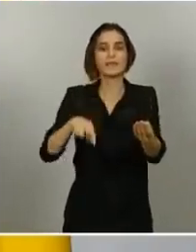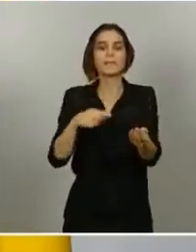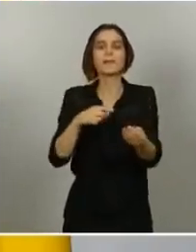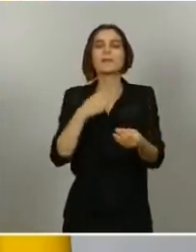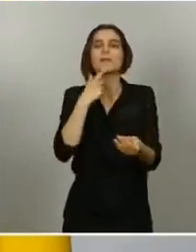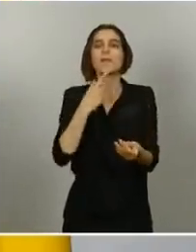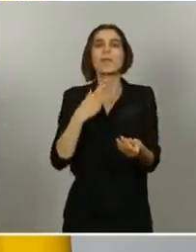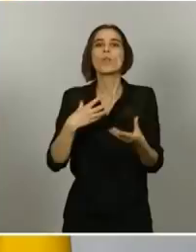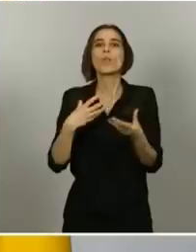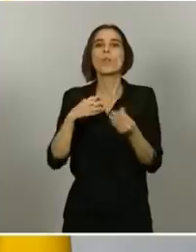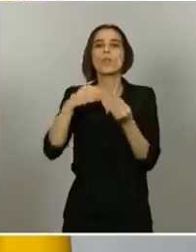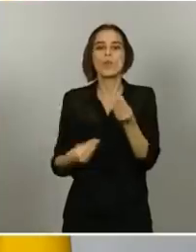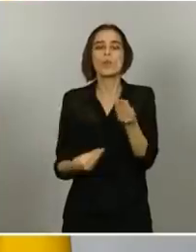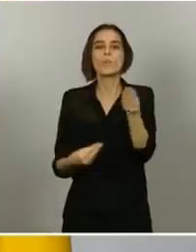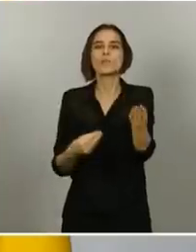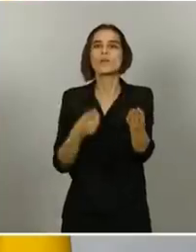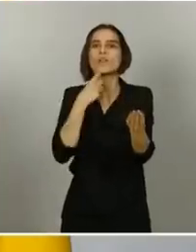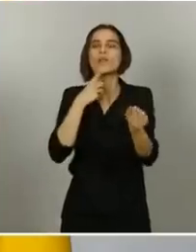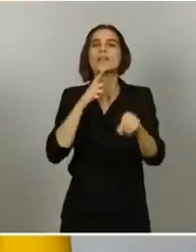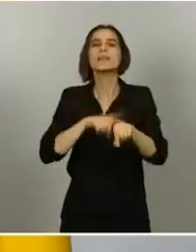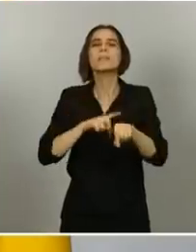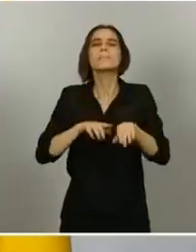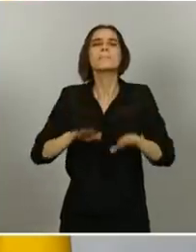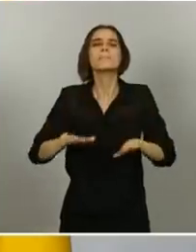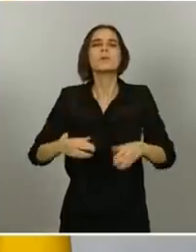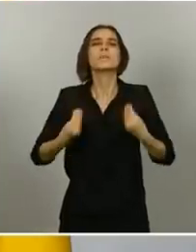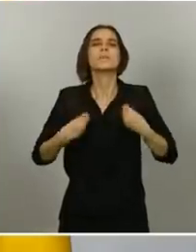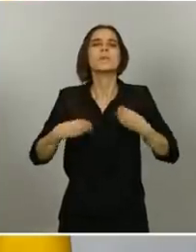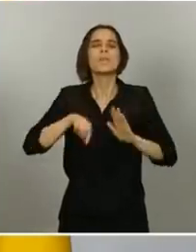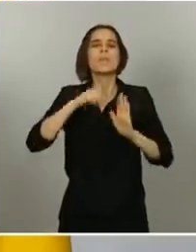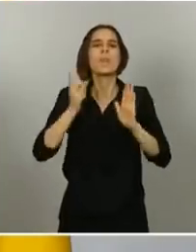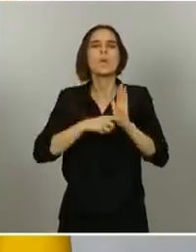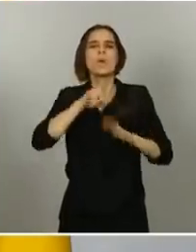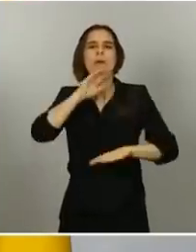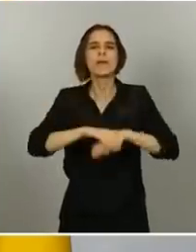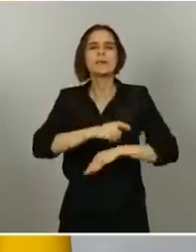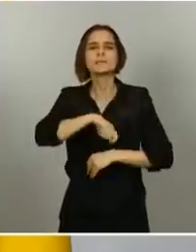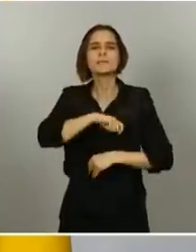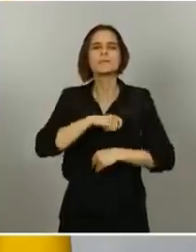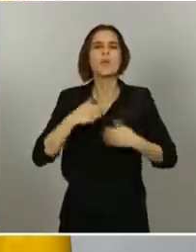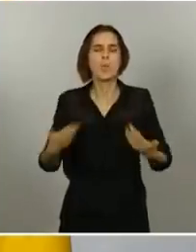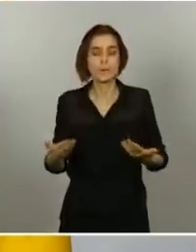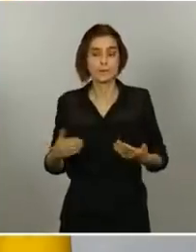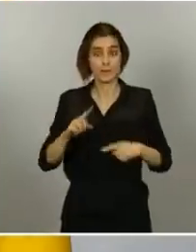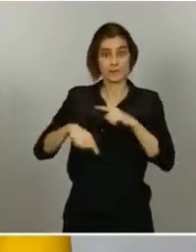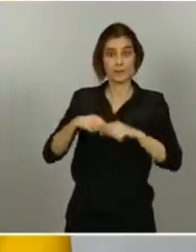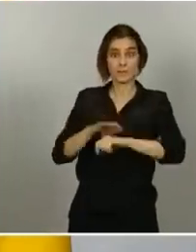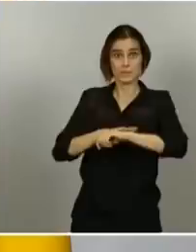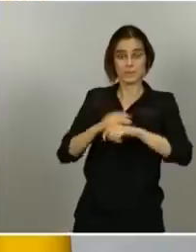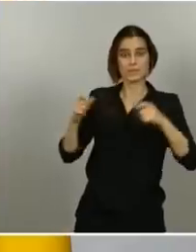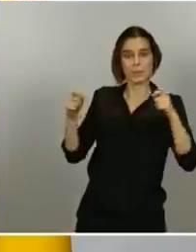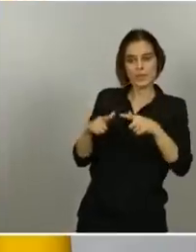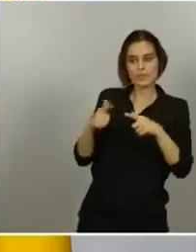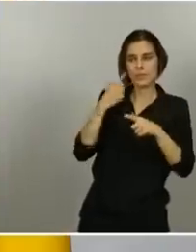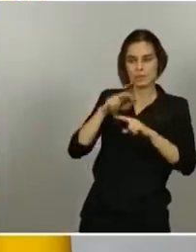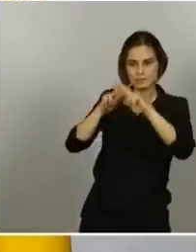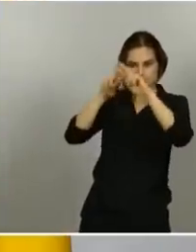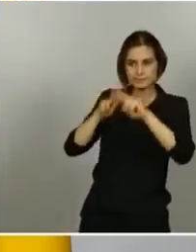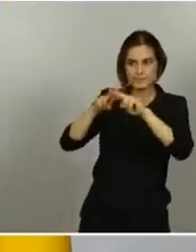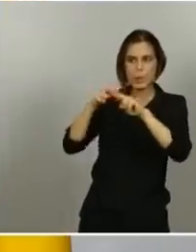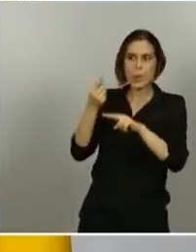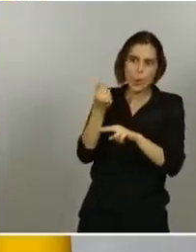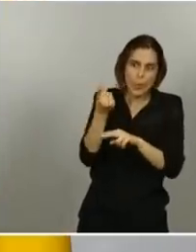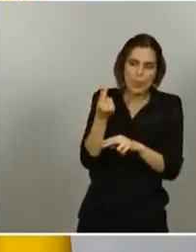de ahí é a propia Seguridad Social a que comprueba con os datos de los que já dispone os ingresos e o patrimonio de la persona ou de la unidad familiar correspondiente